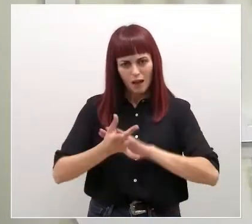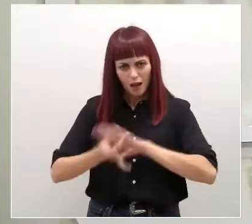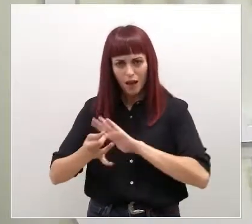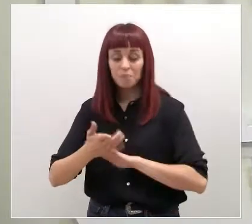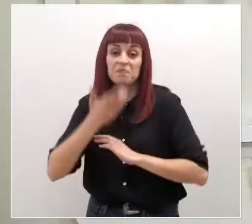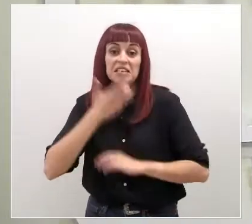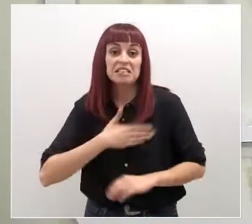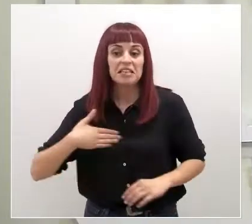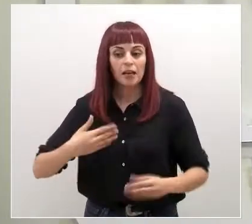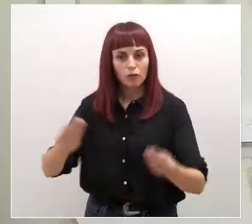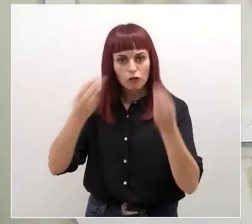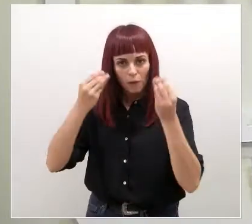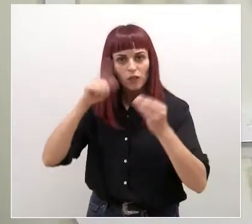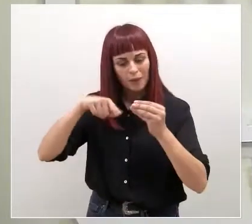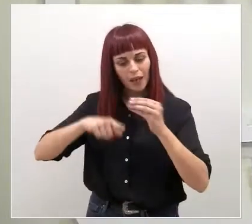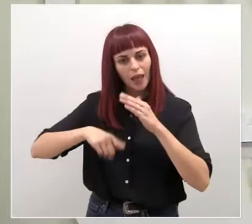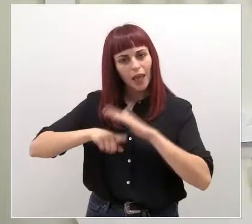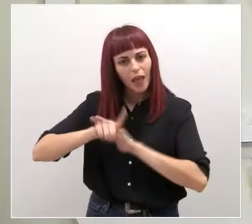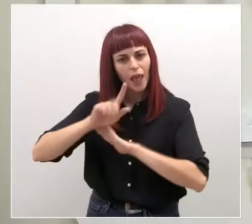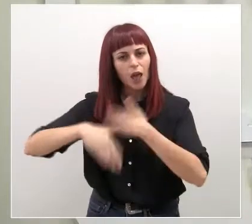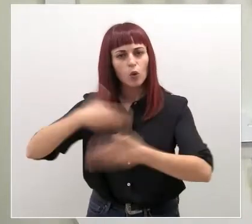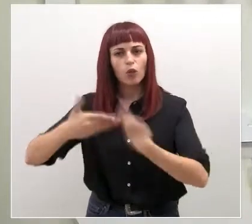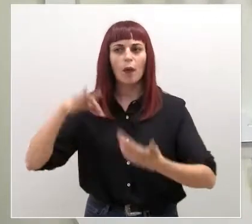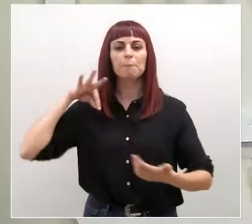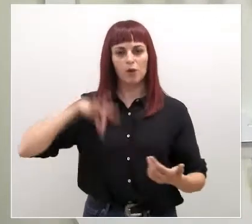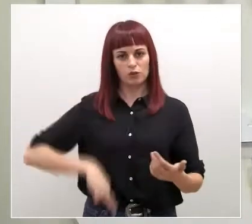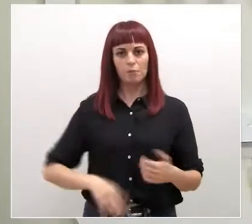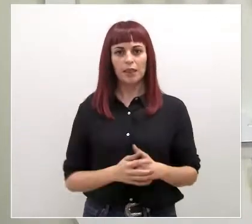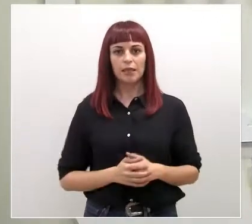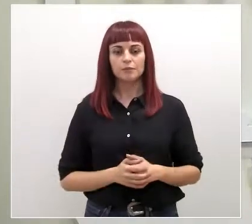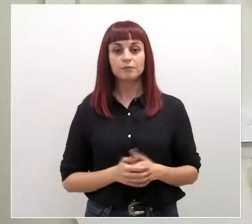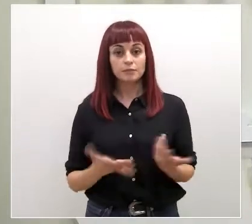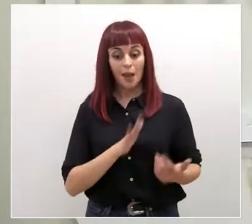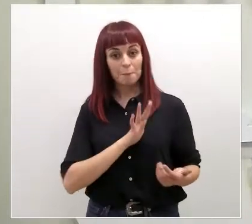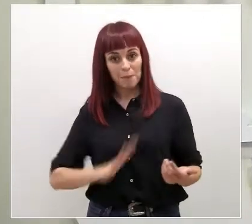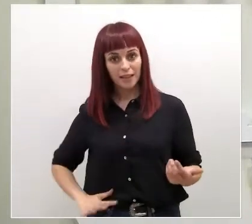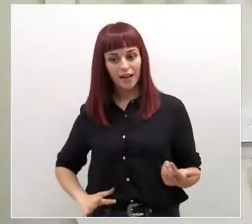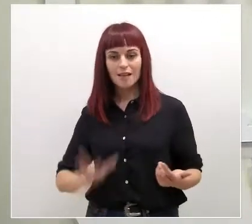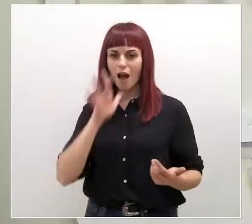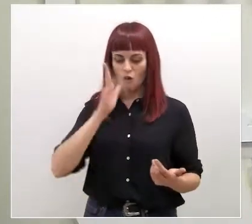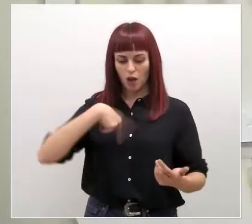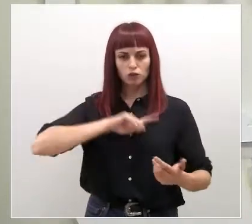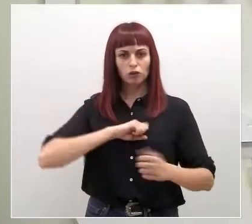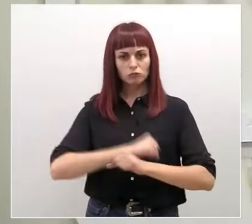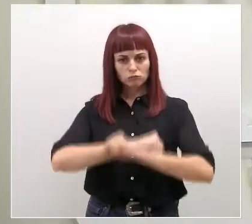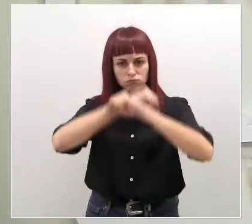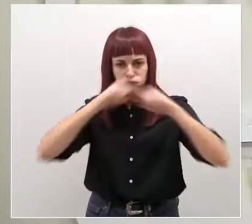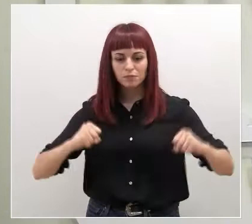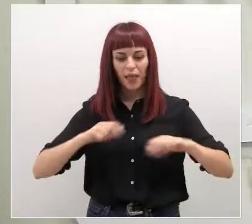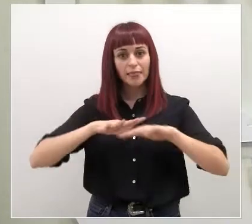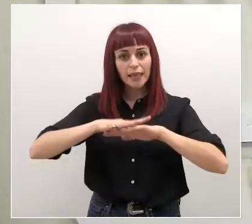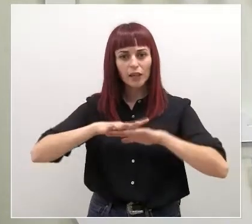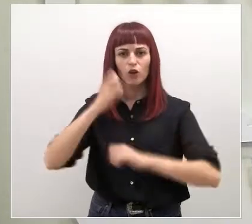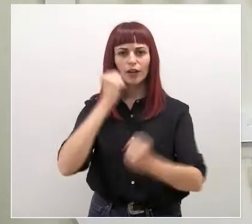quieran formarse y evolucionar profesionalmente. Y todo esto mientras estamos fortaleciendo nuestro tejido económico